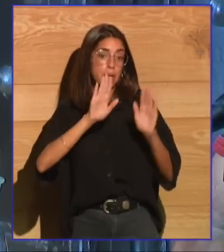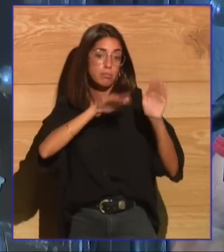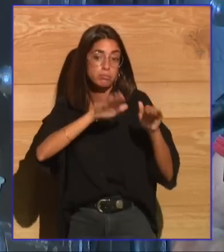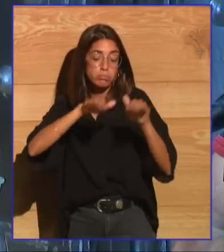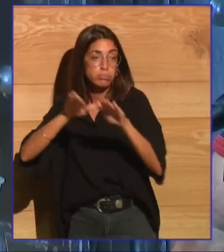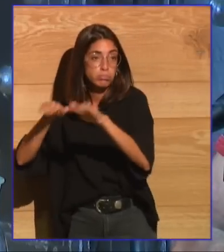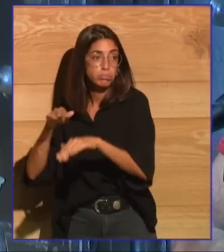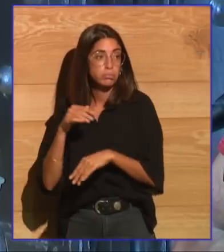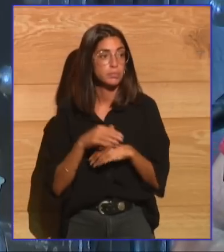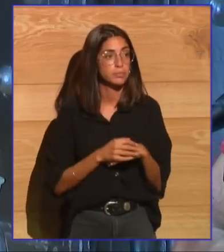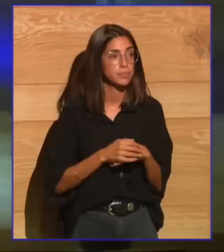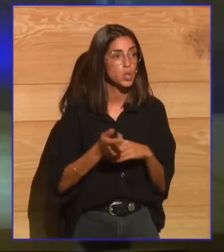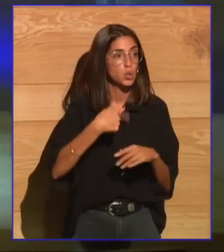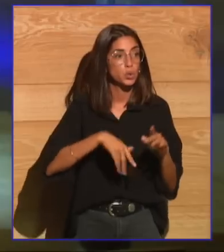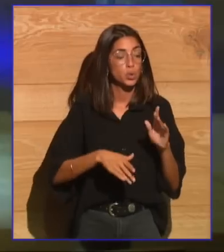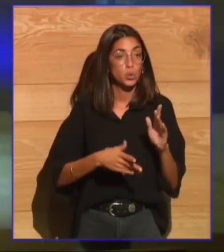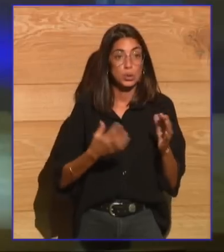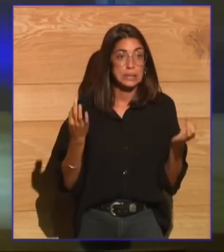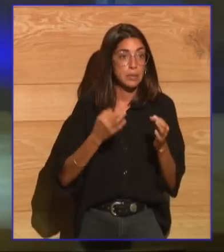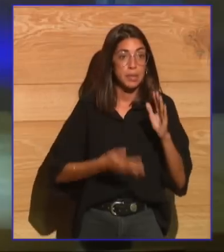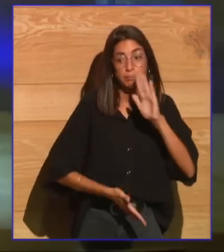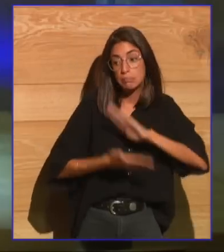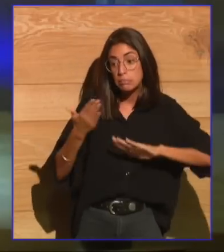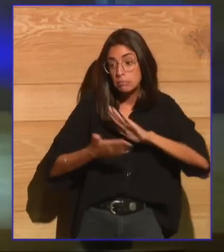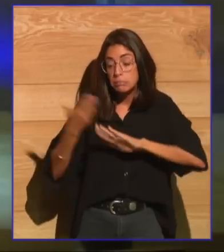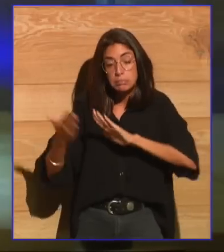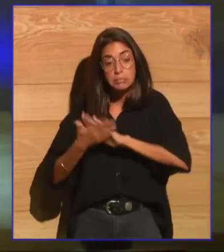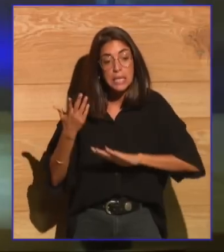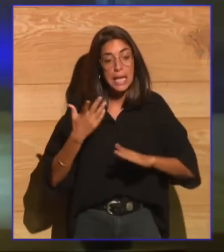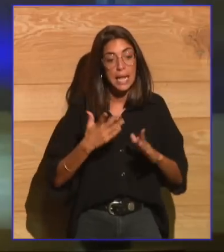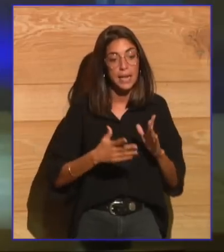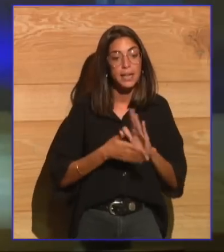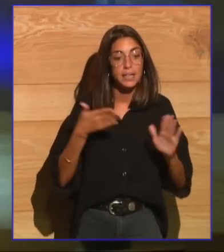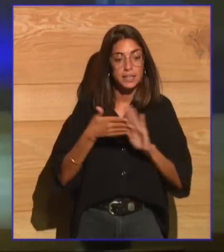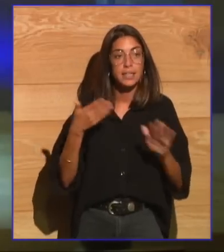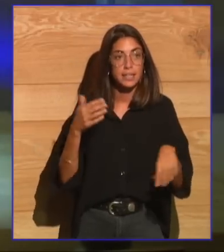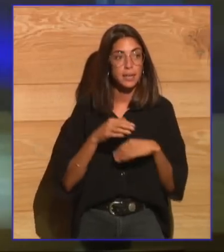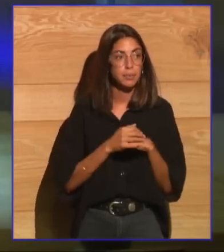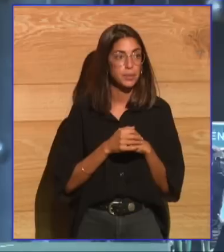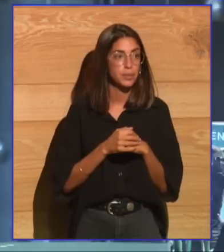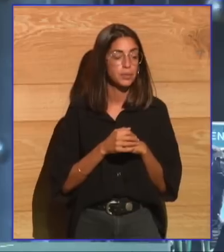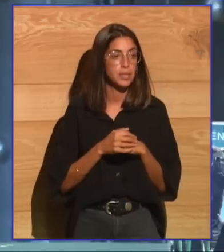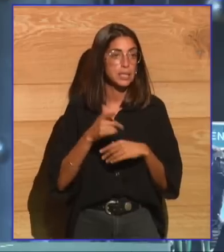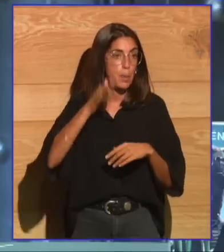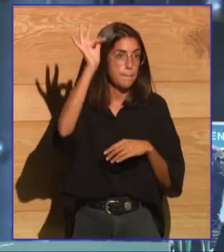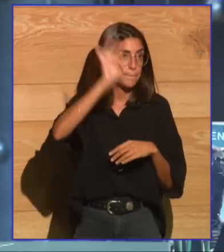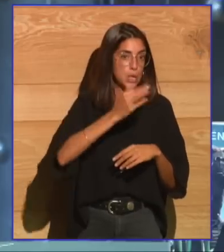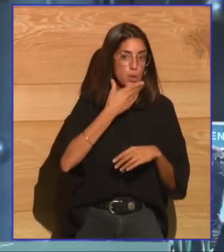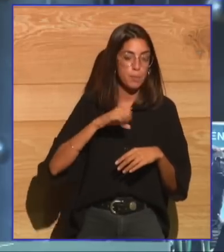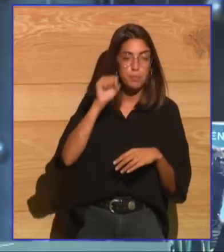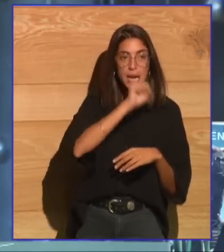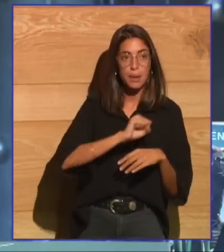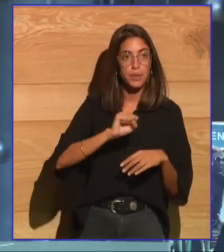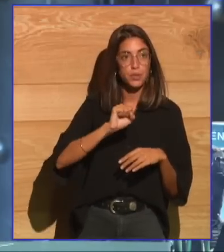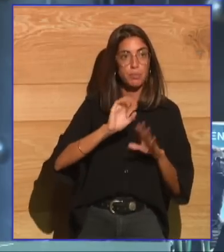humores vamos a tener que irnos corriendo ya del programa porque está muy gracioso ya es urgente con la biblia que es estupenda pero claro llegar a esas zonas